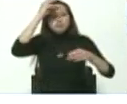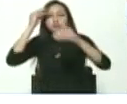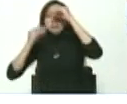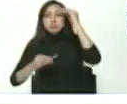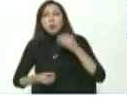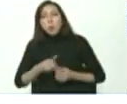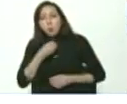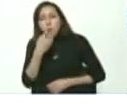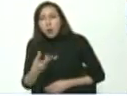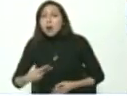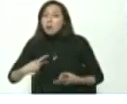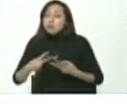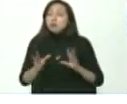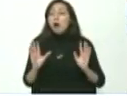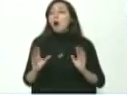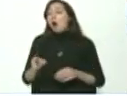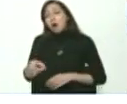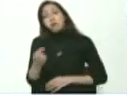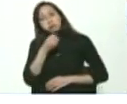de buena voluntad, les va bien.